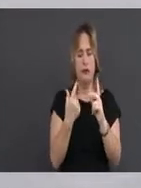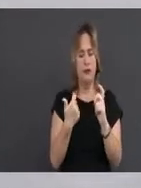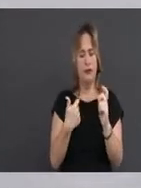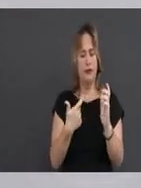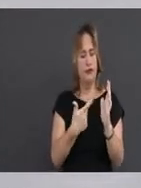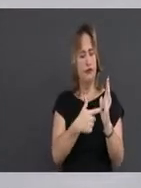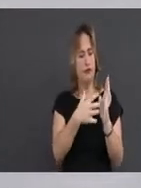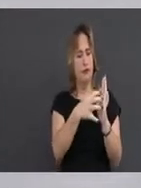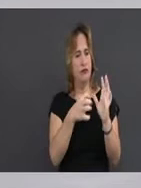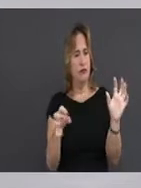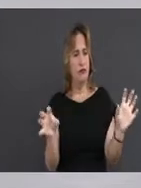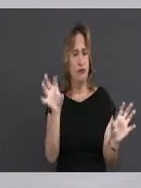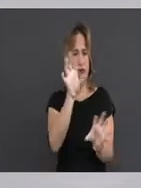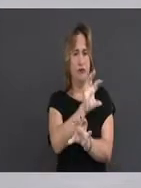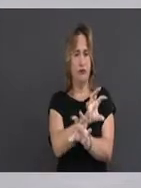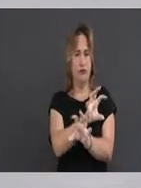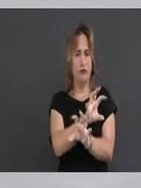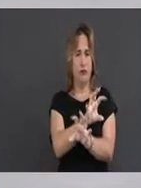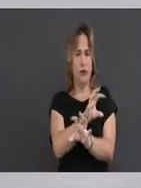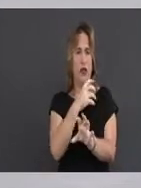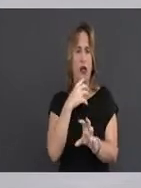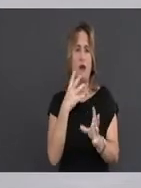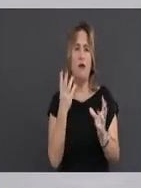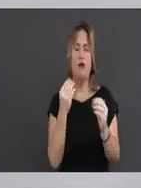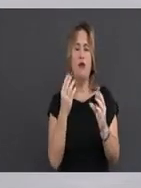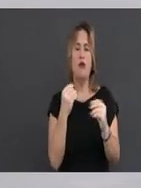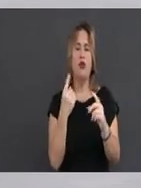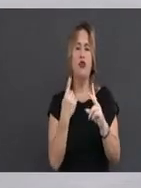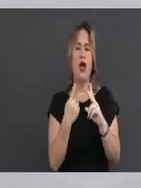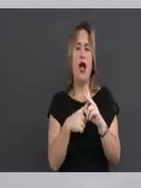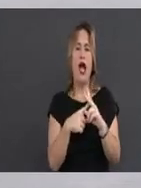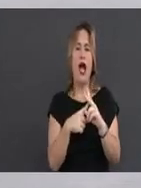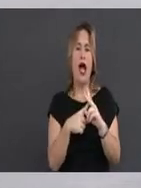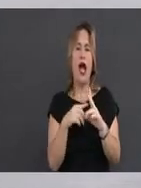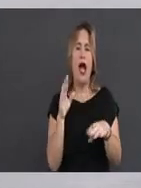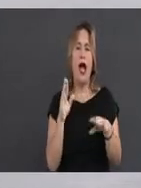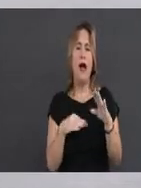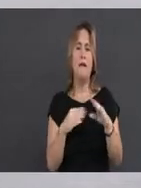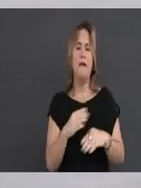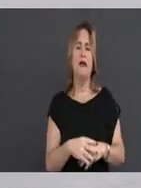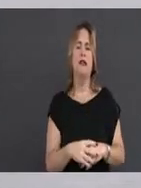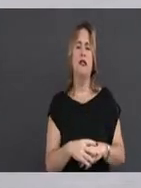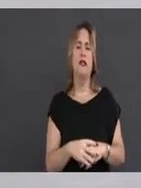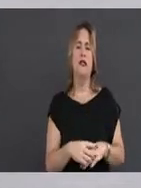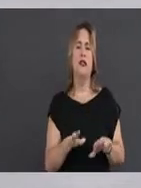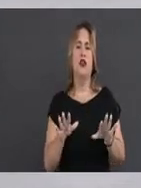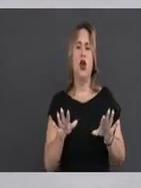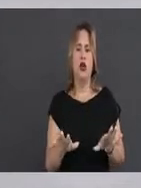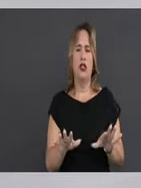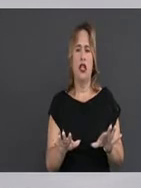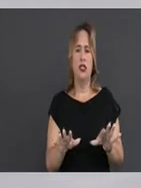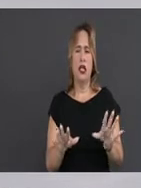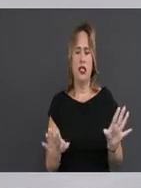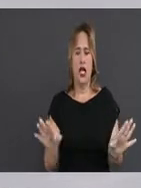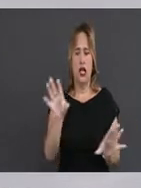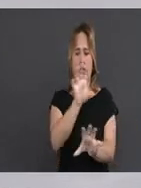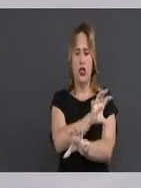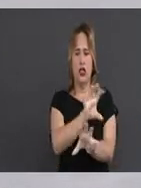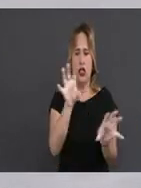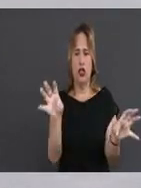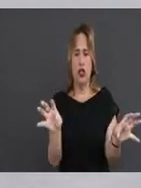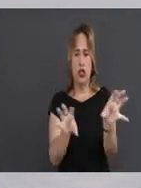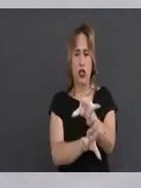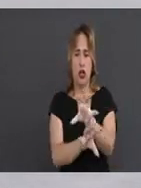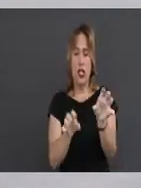tiene que rotar los circuitos, muchas veces el despacho nacional no detiene la rotación, porque los